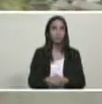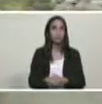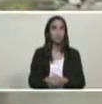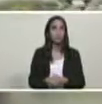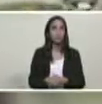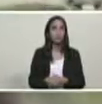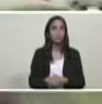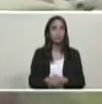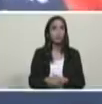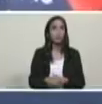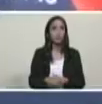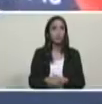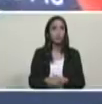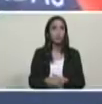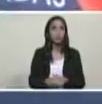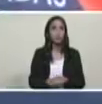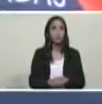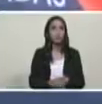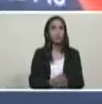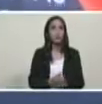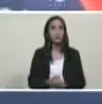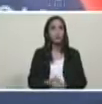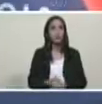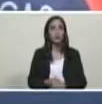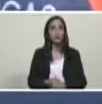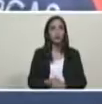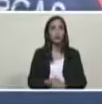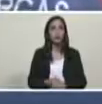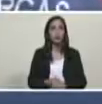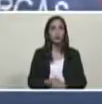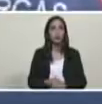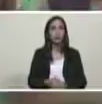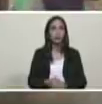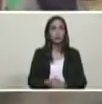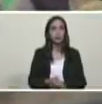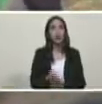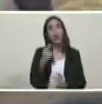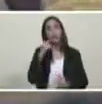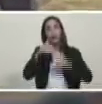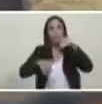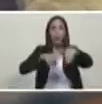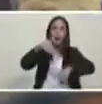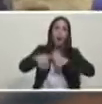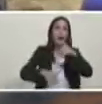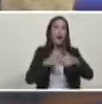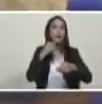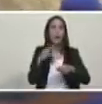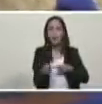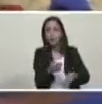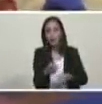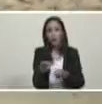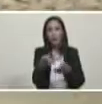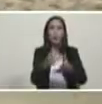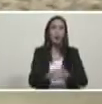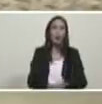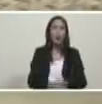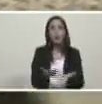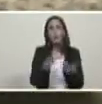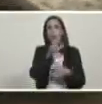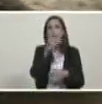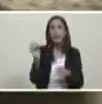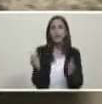balnearios, que se han dispuesto 150 espacios en playas, ríos, en parques con más de